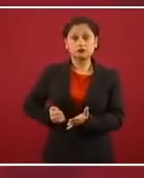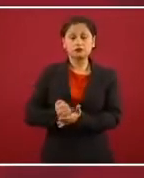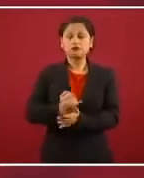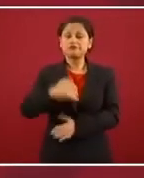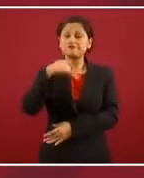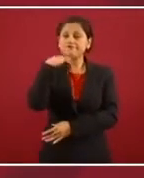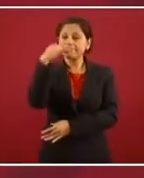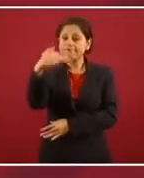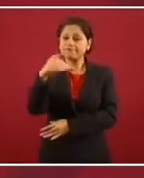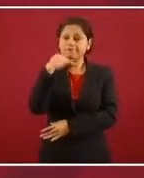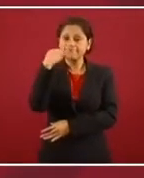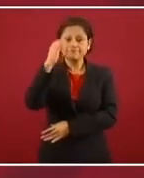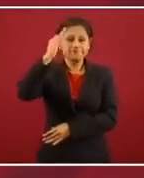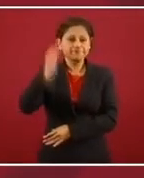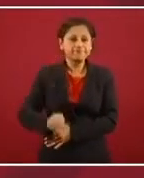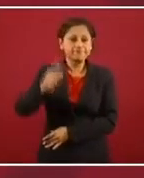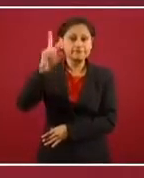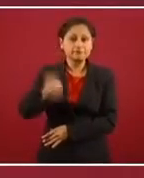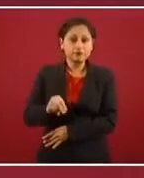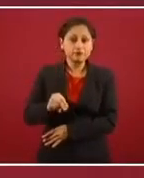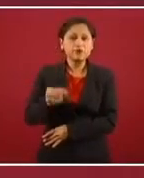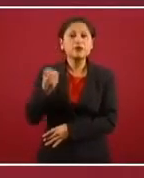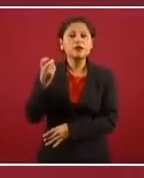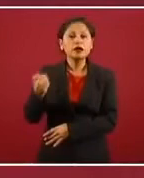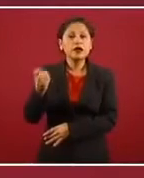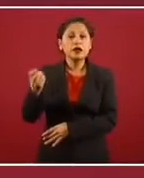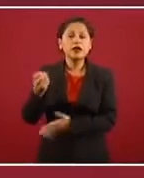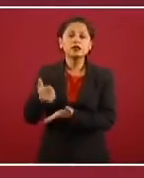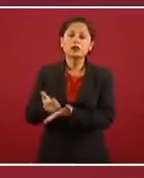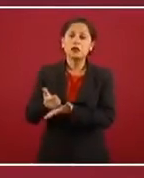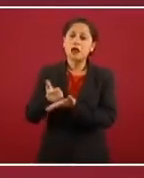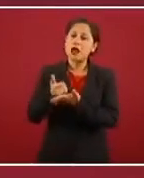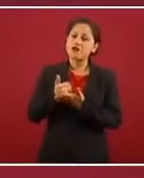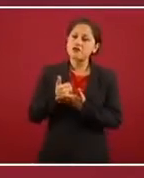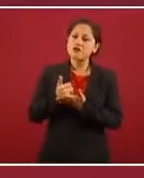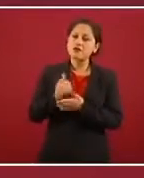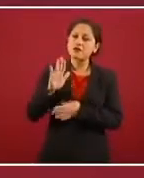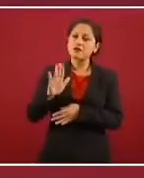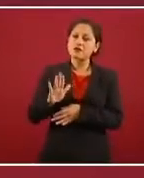nos significa contar con una mina de oro.